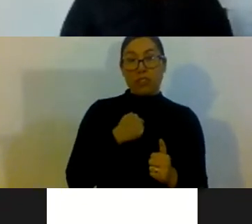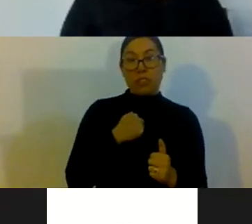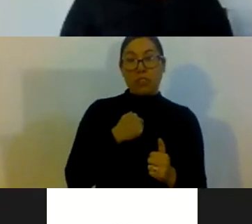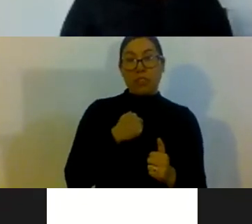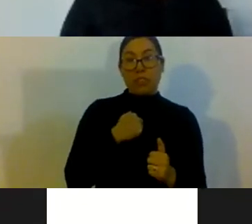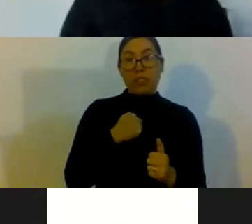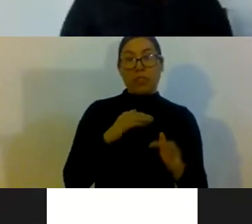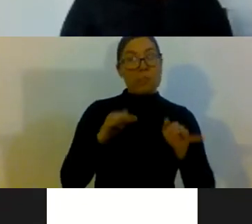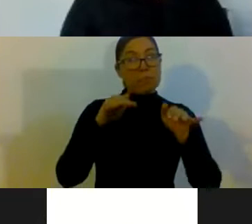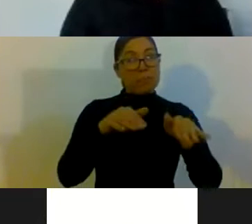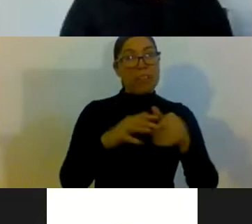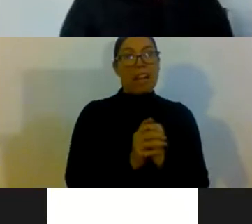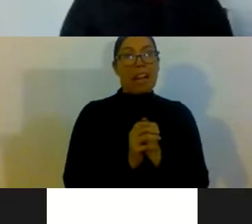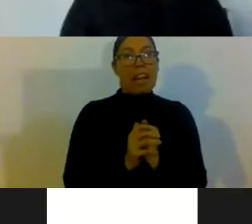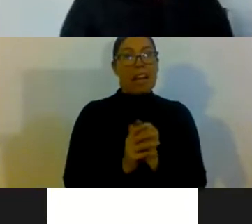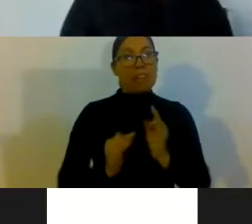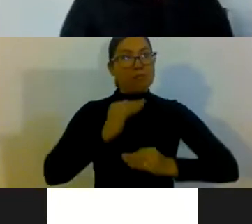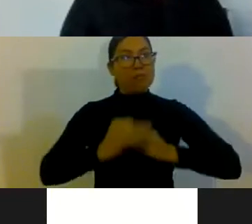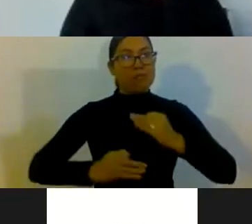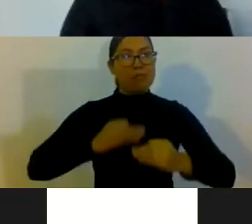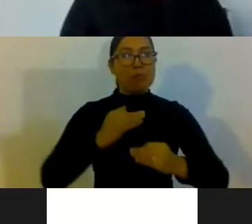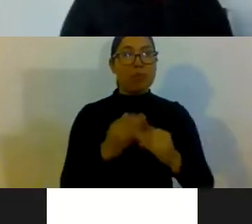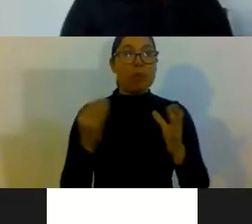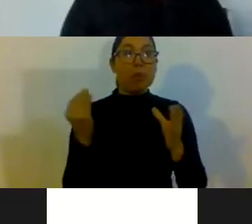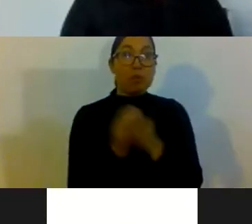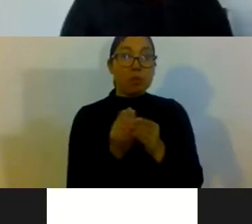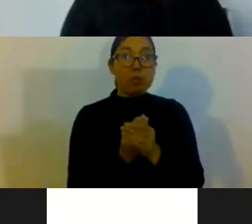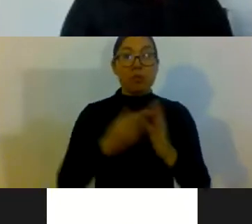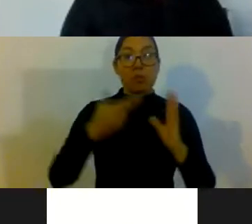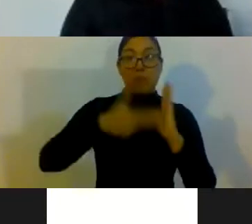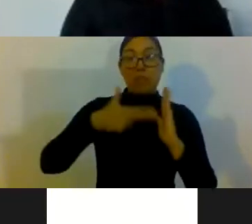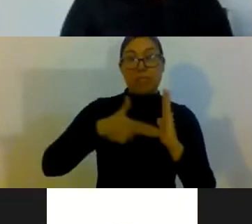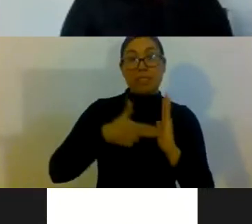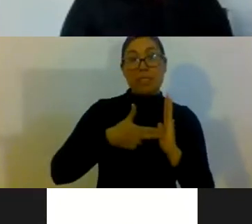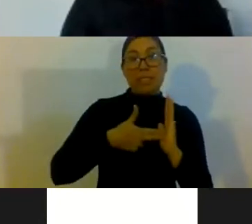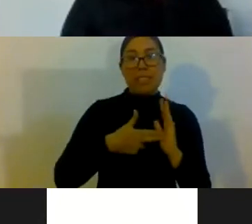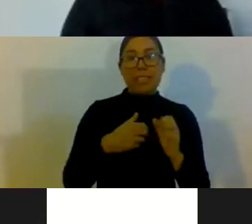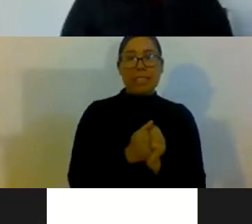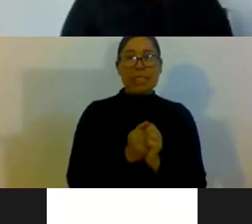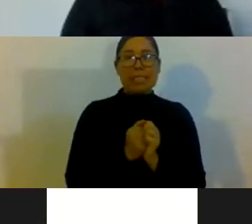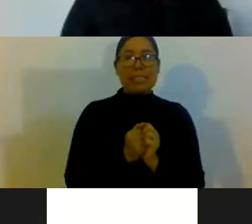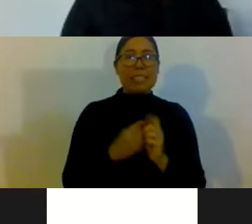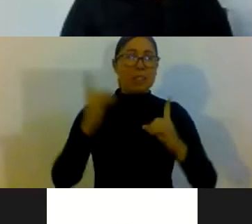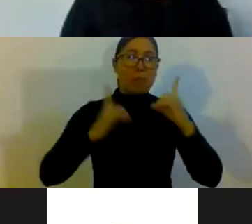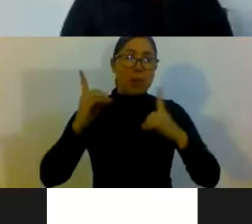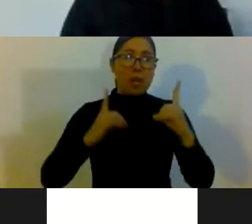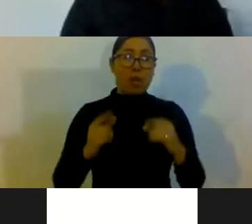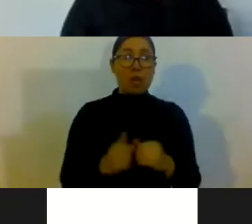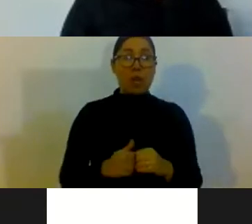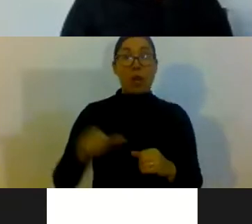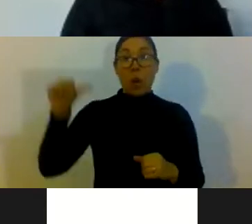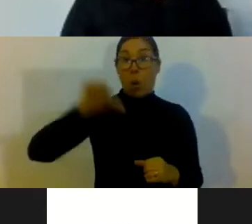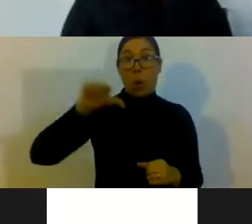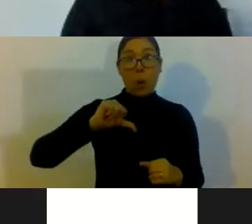ayer me mandaron el link de la conferencia de ayer, pero ya hoy no me mandaron los de hoy. No sé ahí qué proceda. Aquí porque